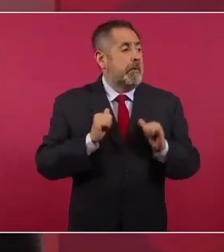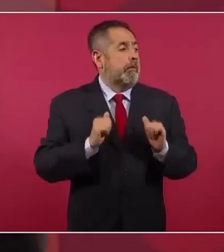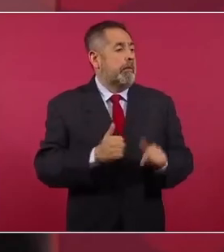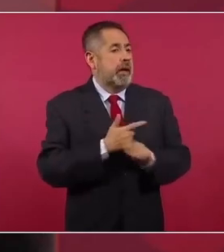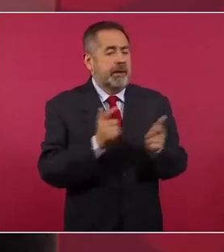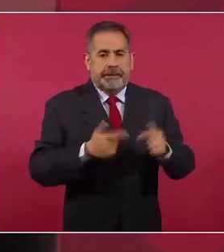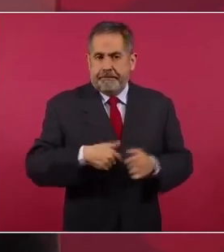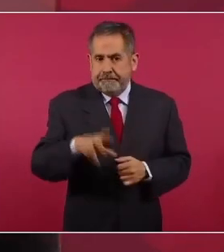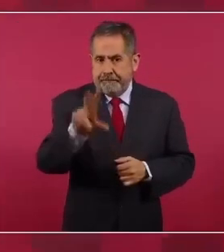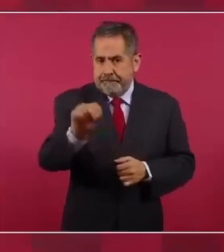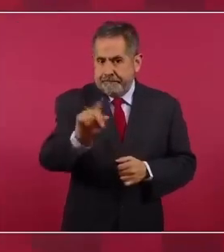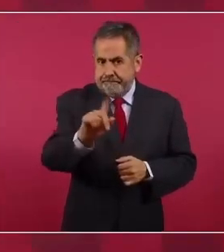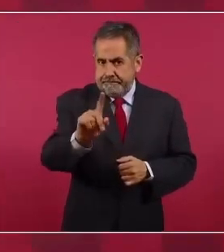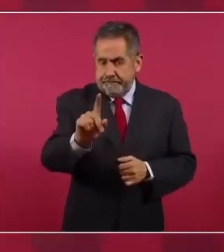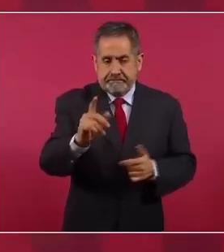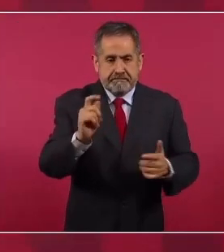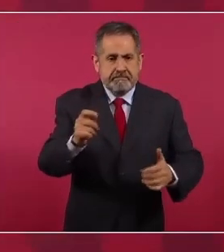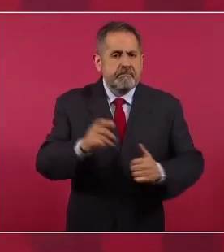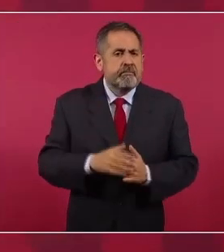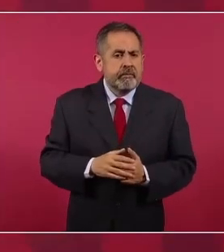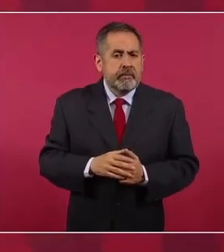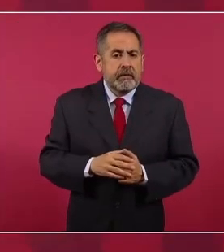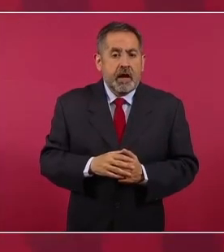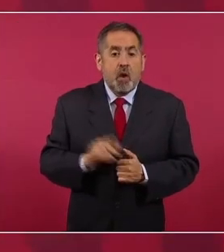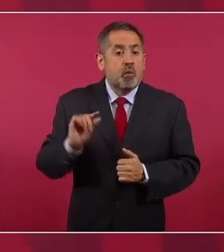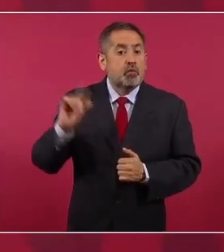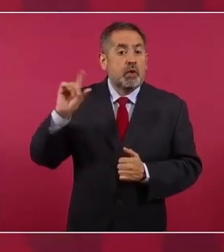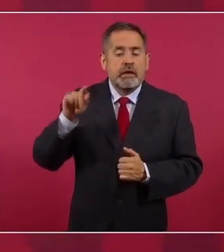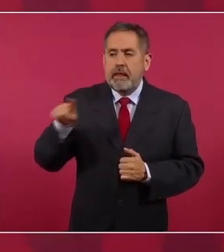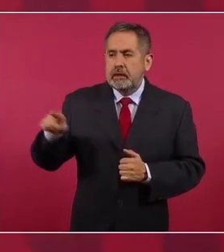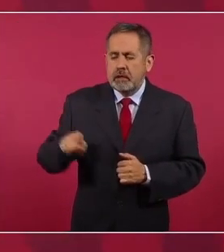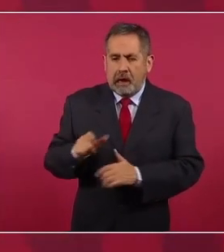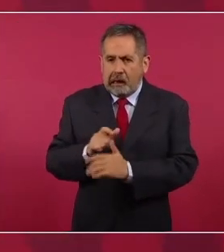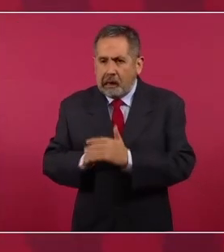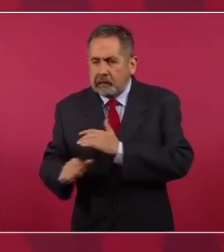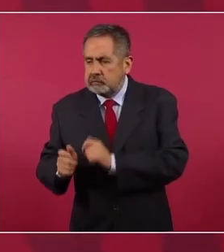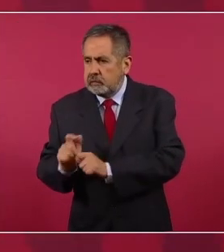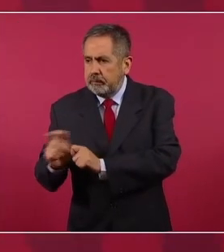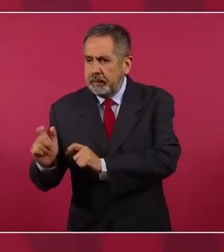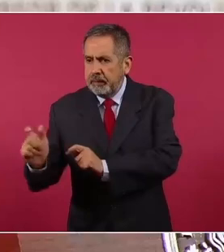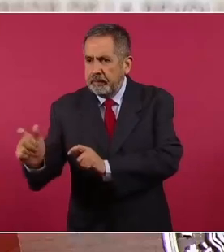el comprar autoridades.